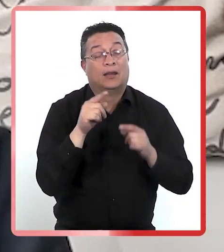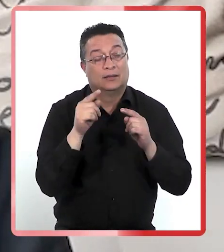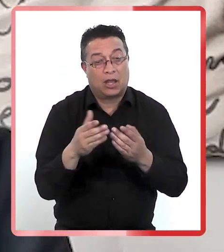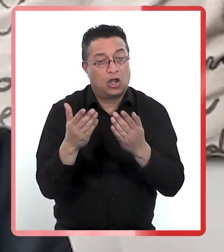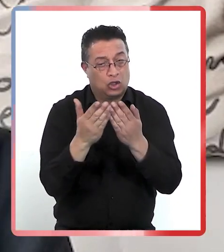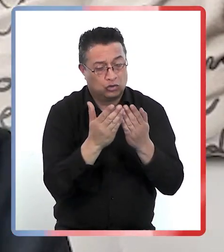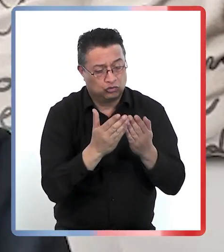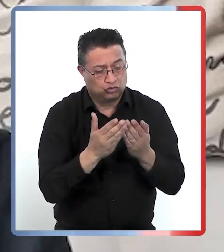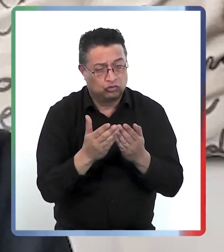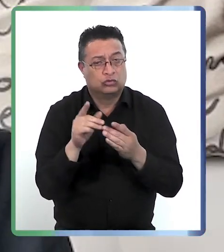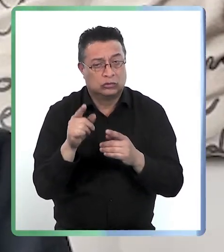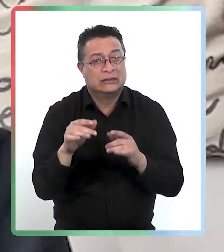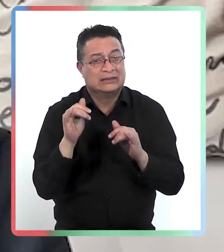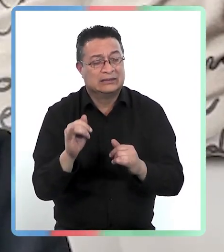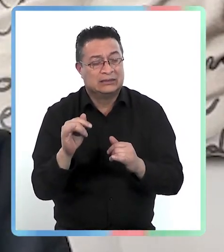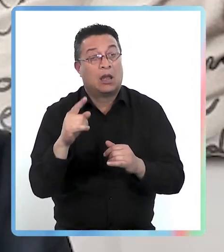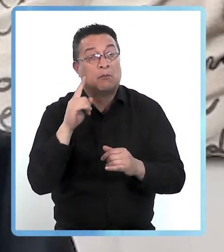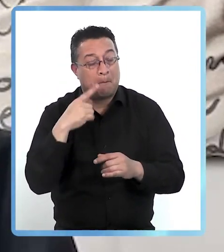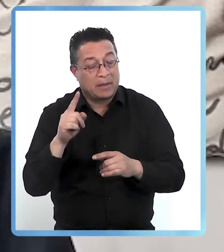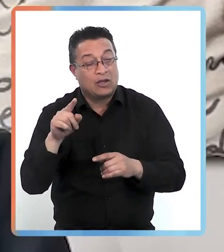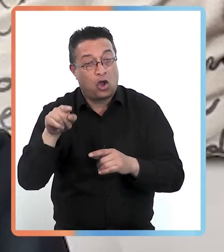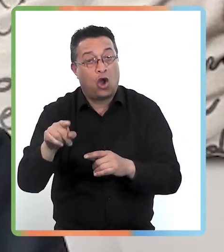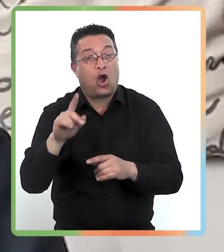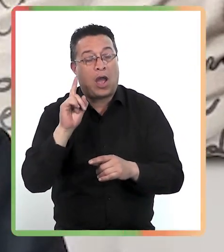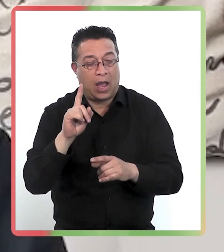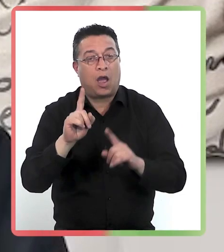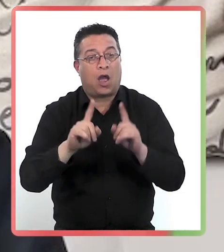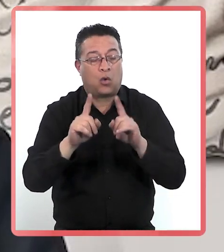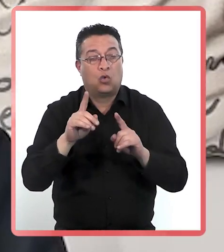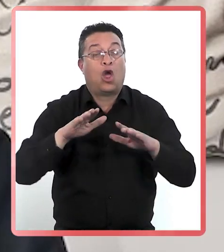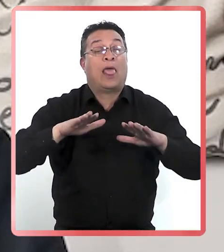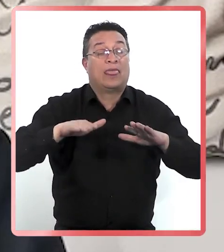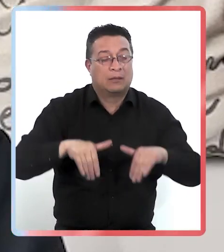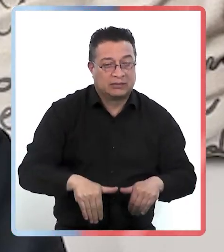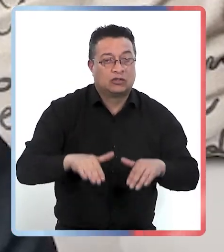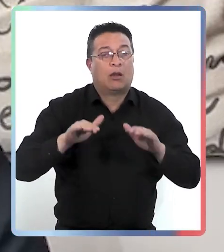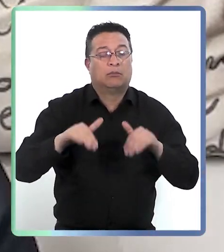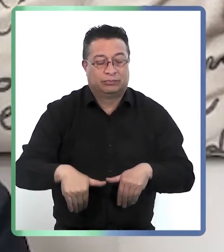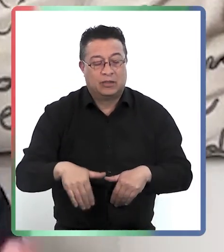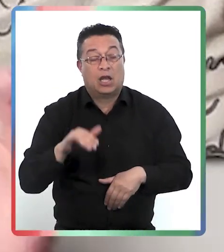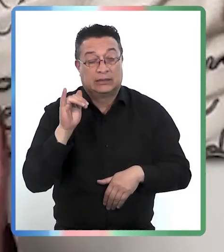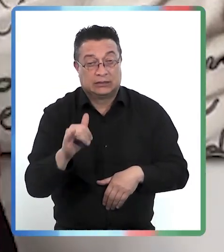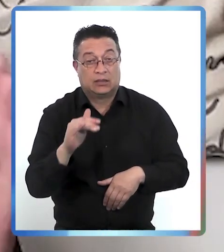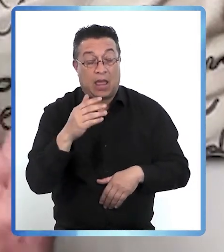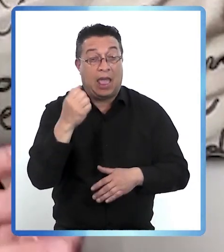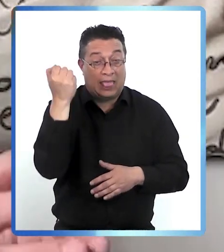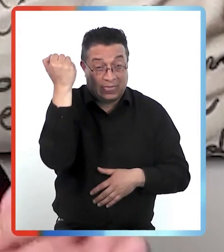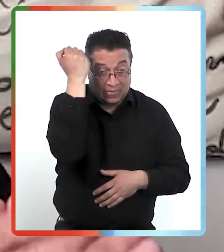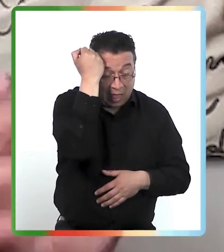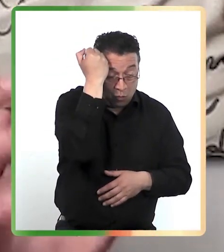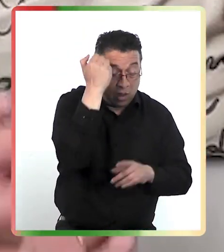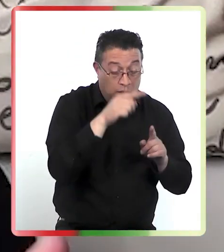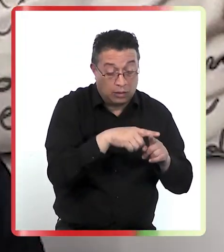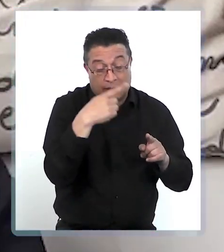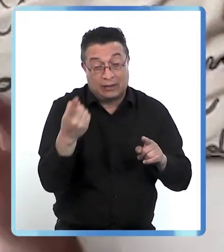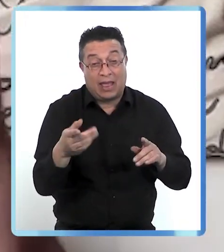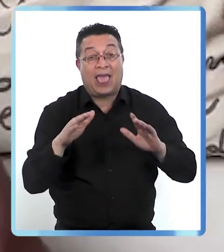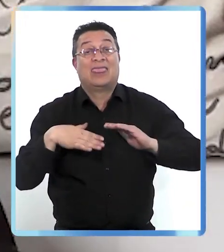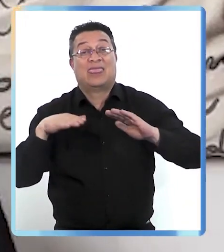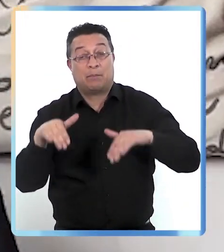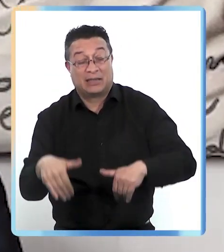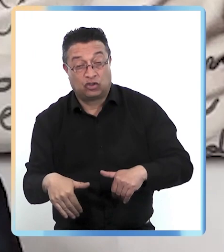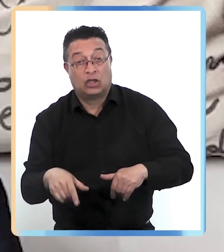mostrado que efectivamente eso es así, pero a través de tener cuadros depresivos. O sea, que aquellos pacientes que tuvieron trauma y que por ese trauma